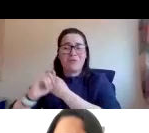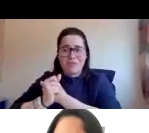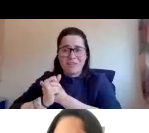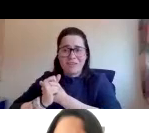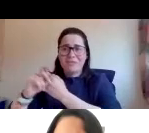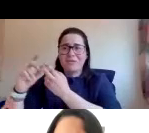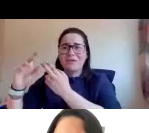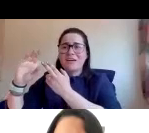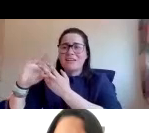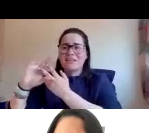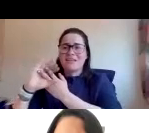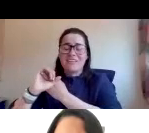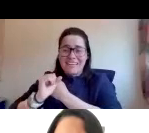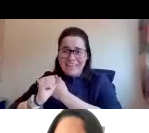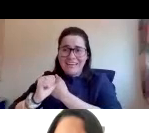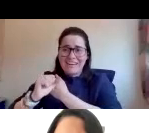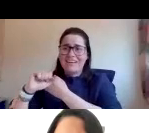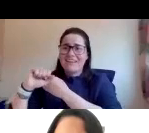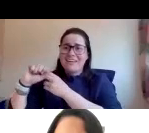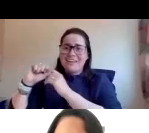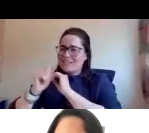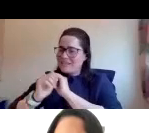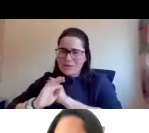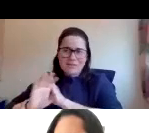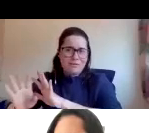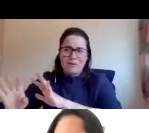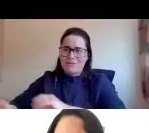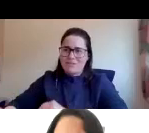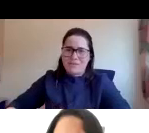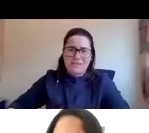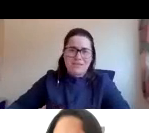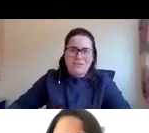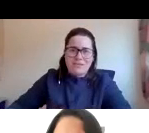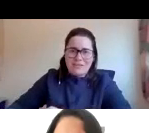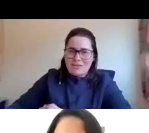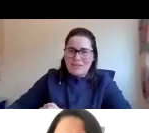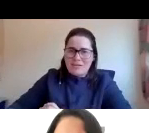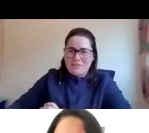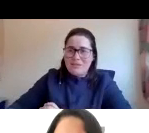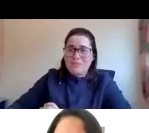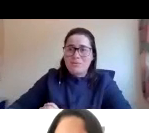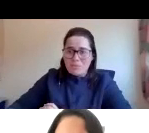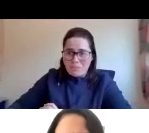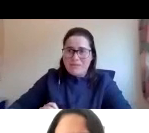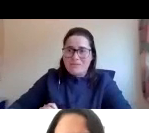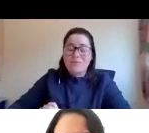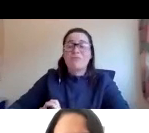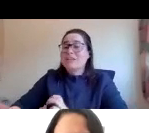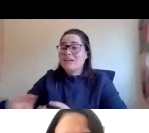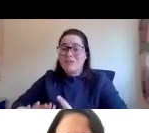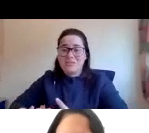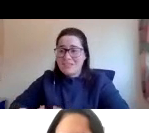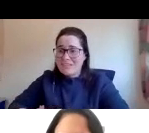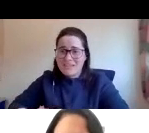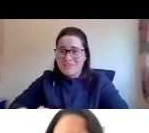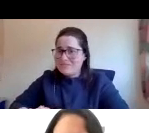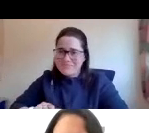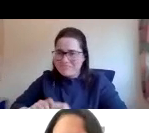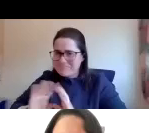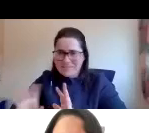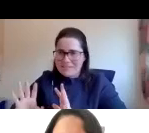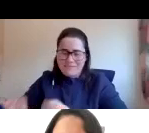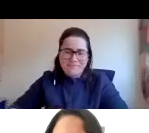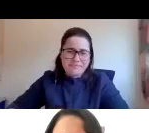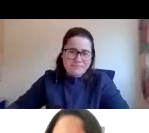un olor fétido, ya se ve negra, es agua residual lo que está pasando si lo categorizamos como pésimo. Falta de